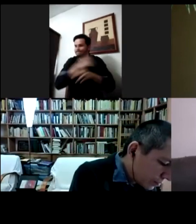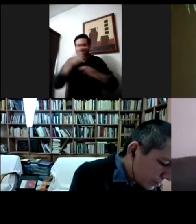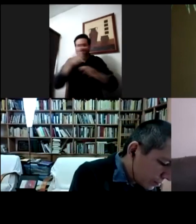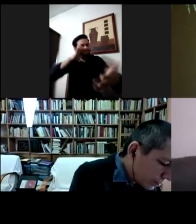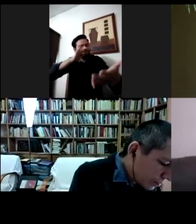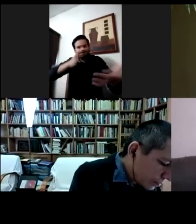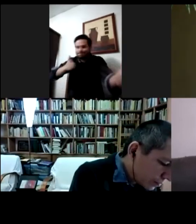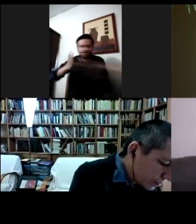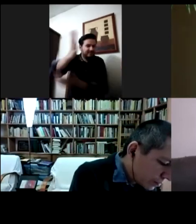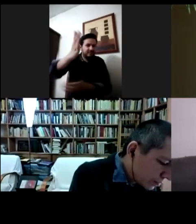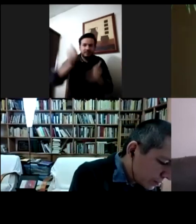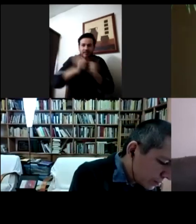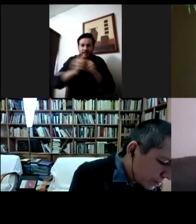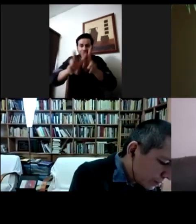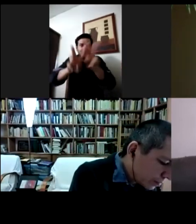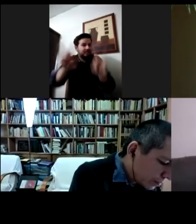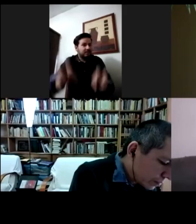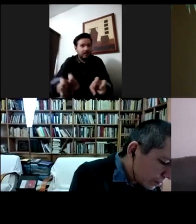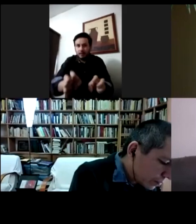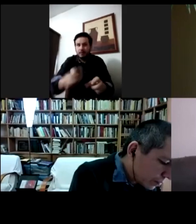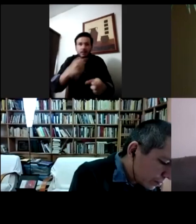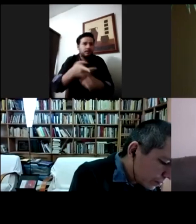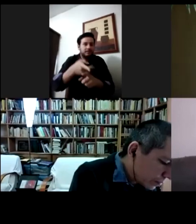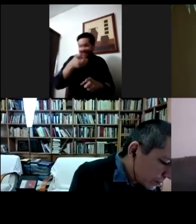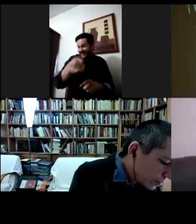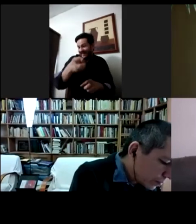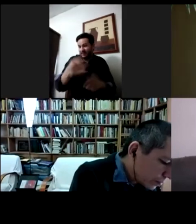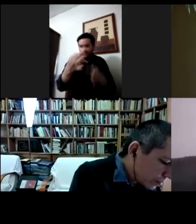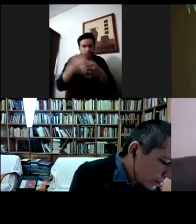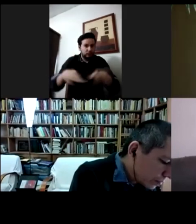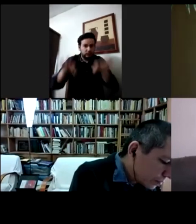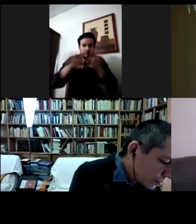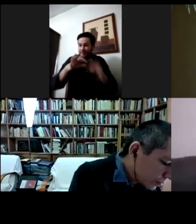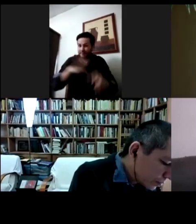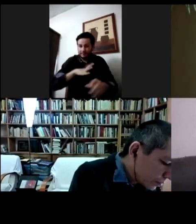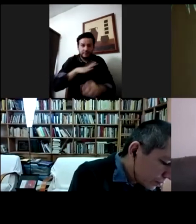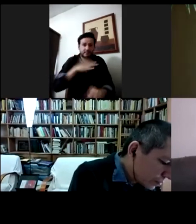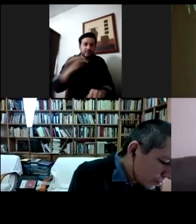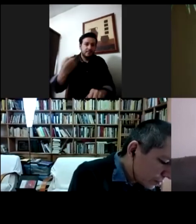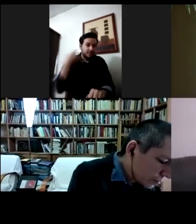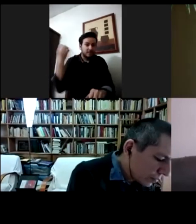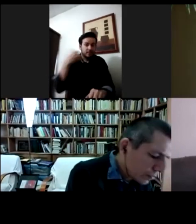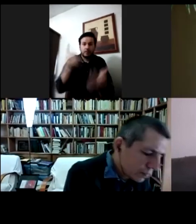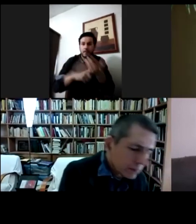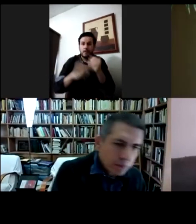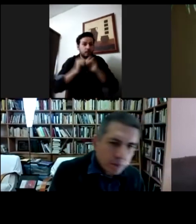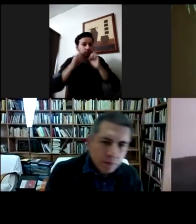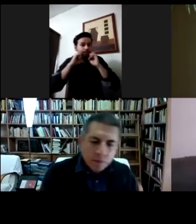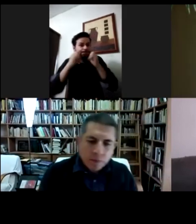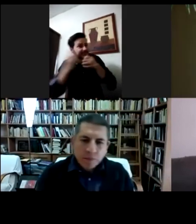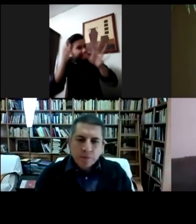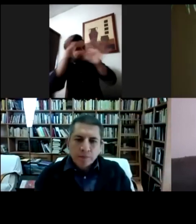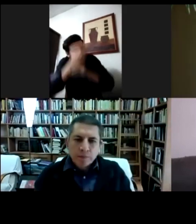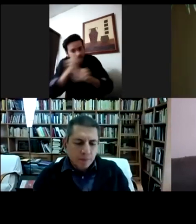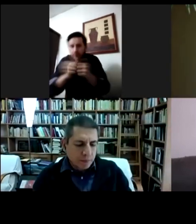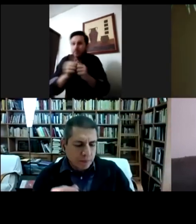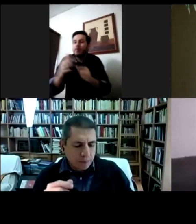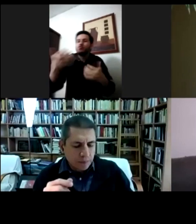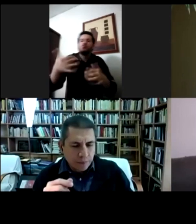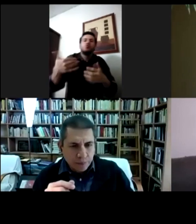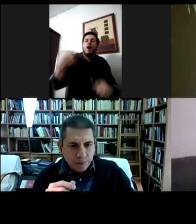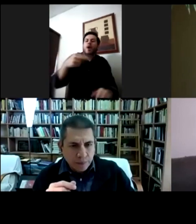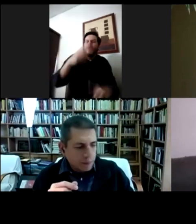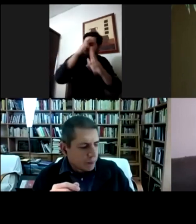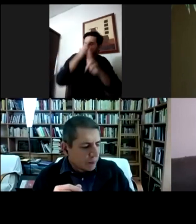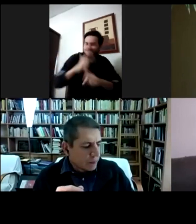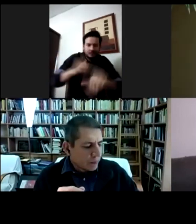además decirlo, porque esta mesa tiene, y las mesas que ha estado organizando CIPINA, tienen el muy afortunado nombre de